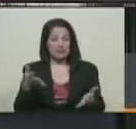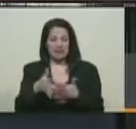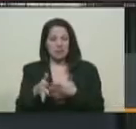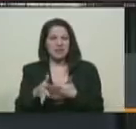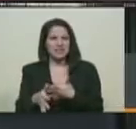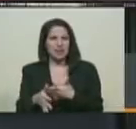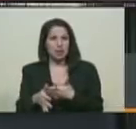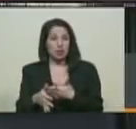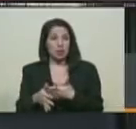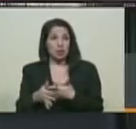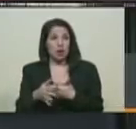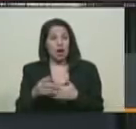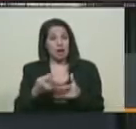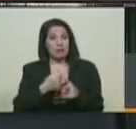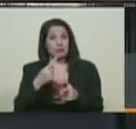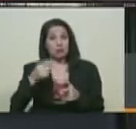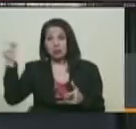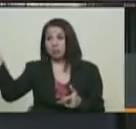Constituyente llenó un vacío